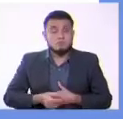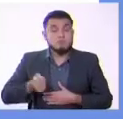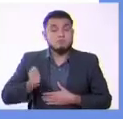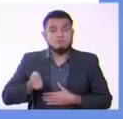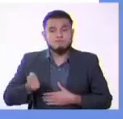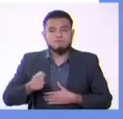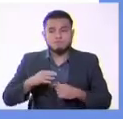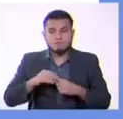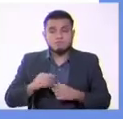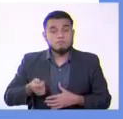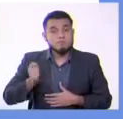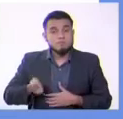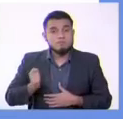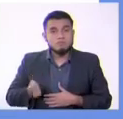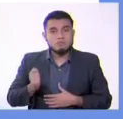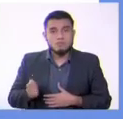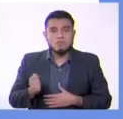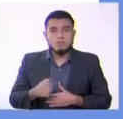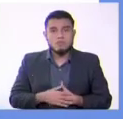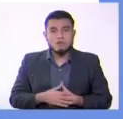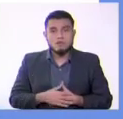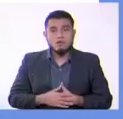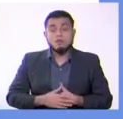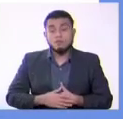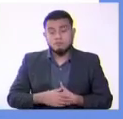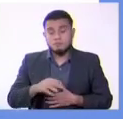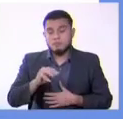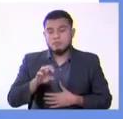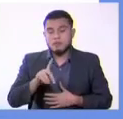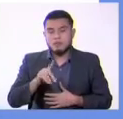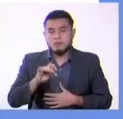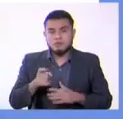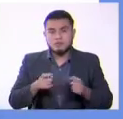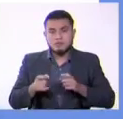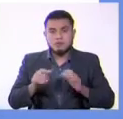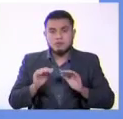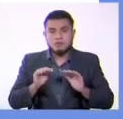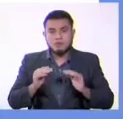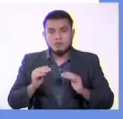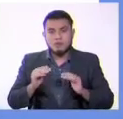que se llama Juzgado de Ejecución de Medidas de Menores.